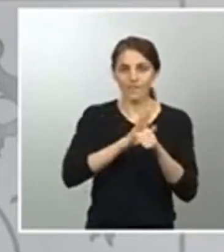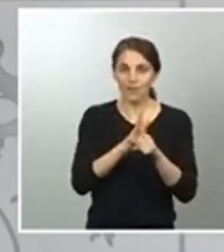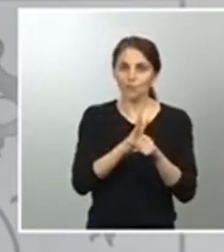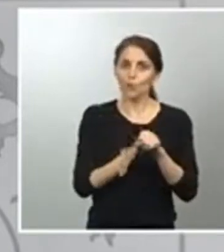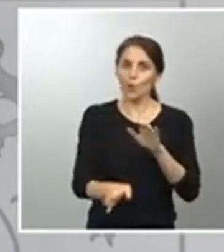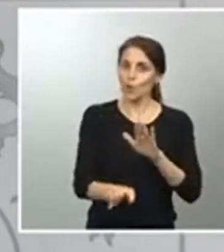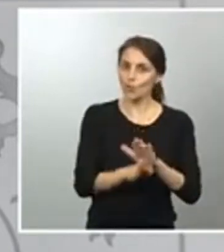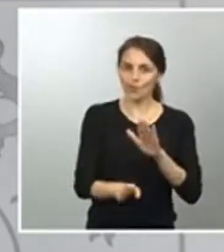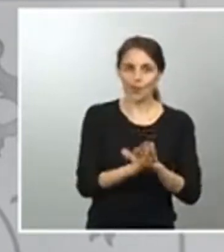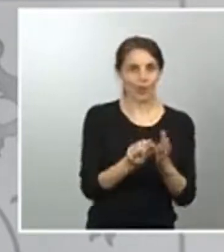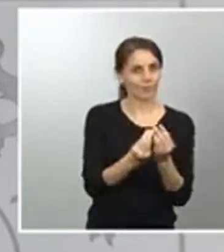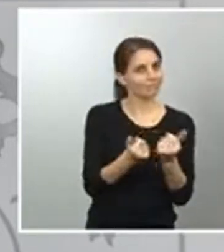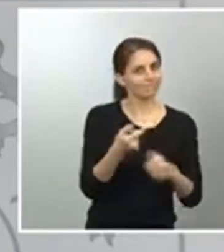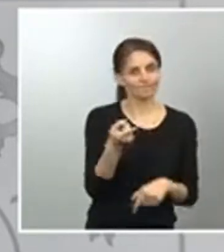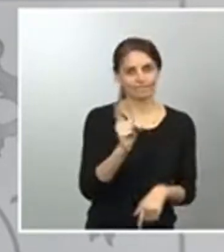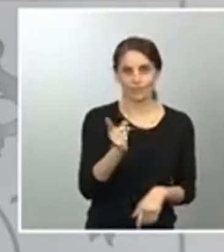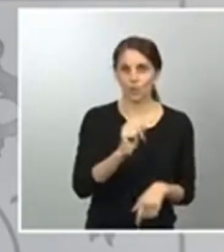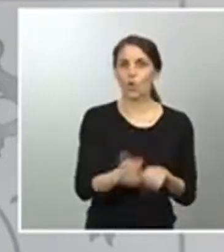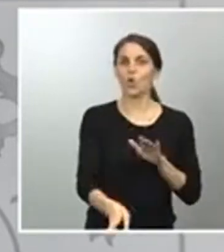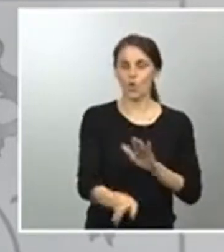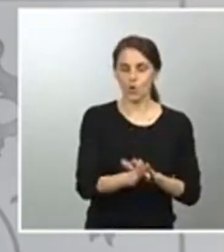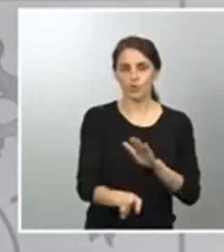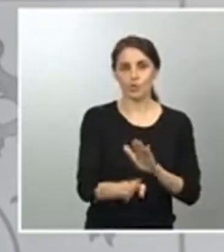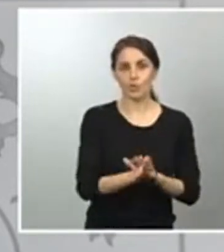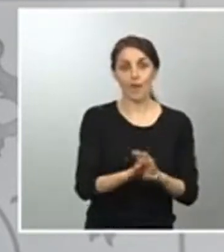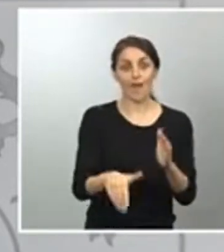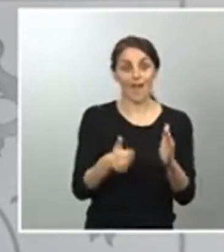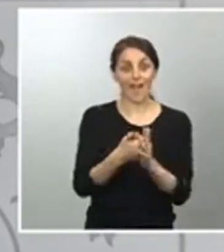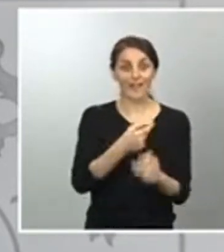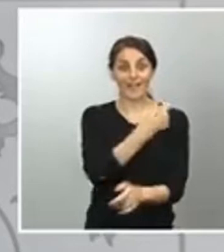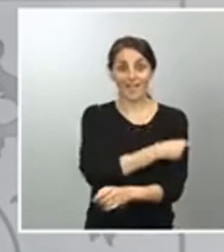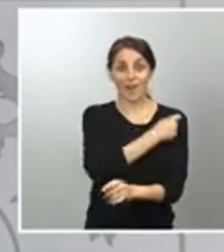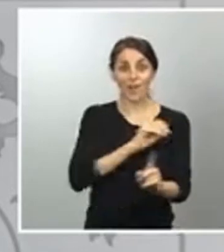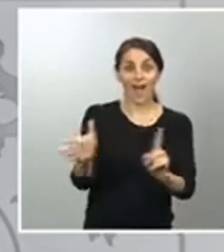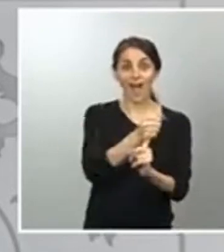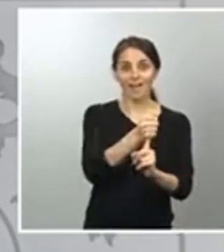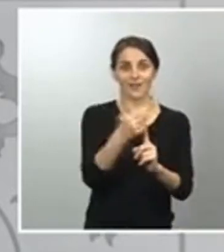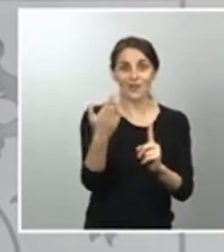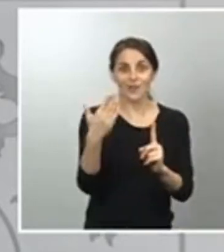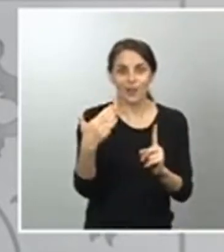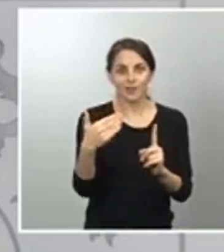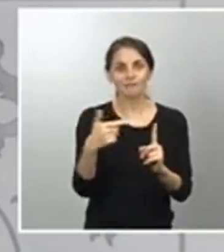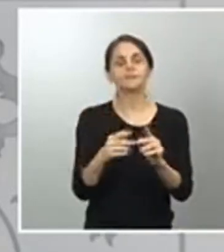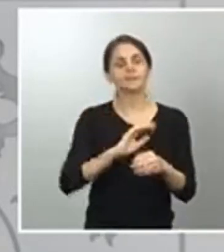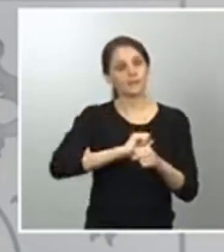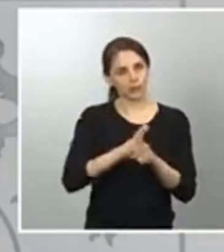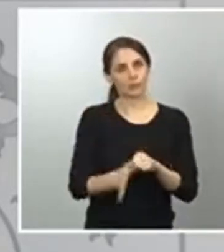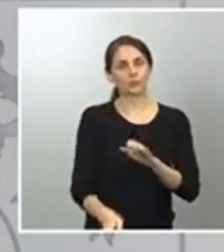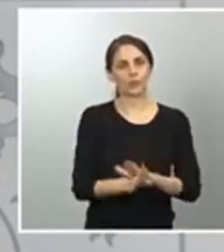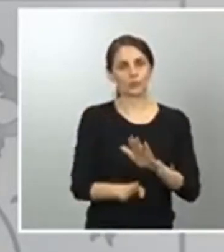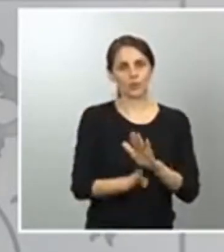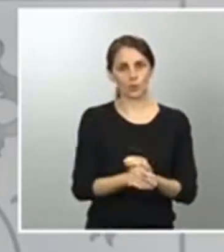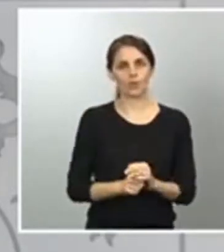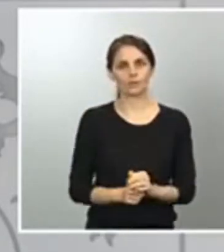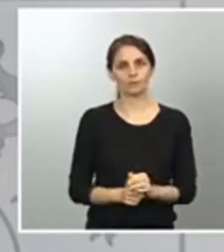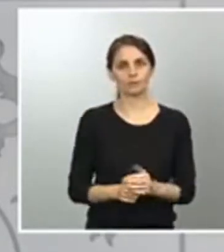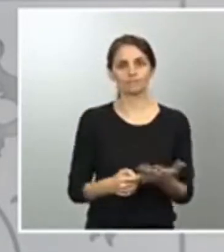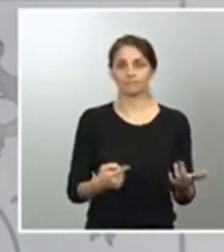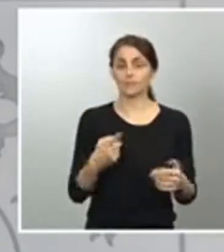y continuará hasta que dispongamos de una vacuna o una terapia efectiva. Y falta tiempo, desgraciadamente, para que eso